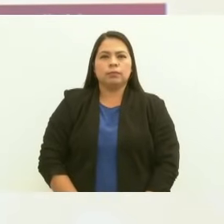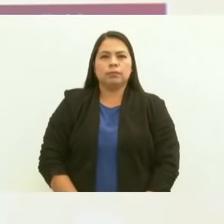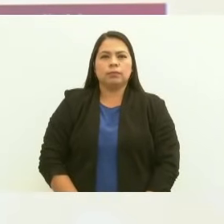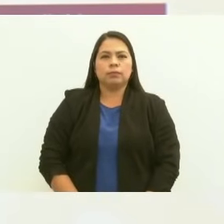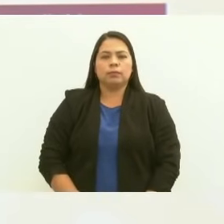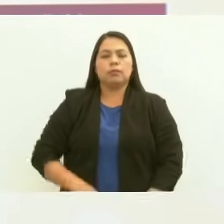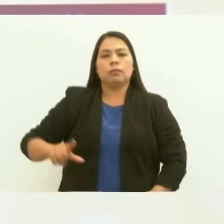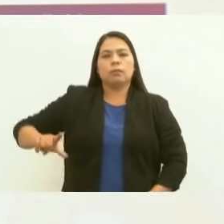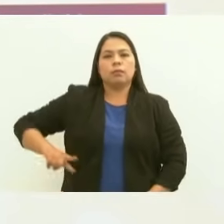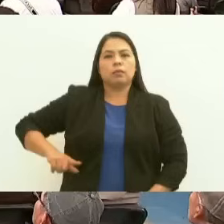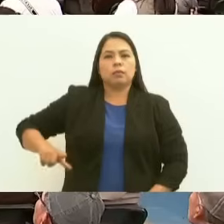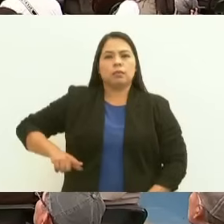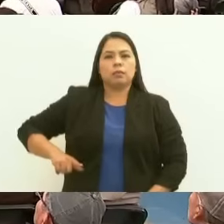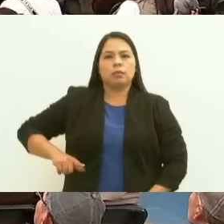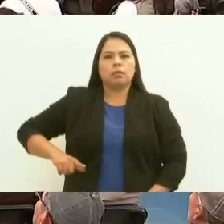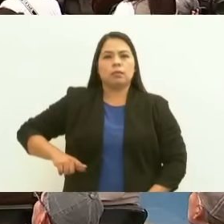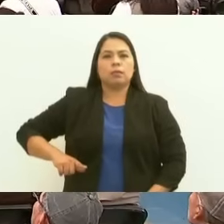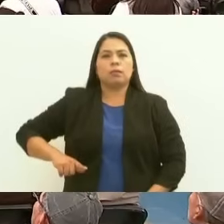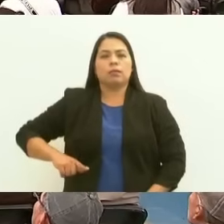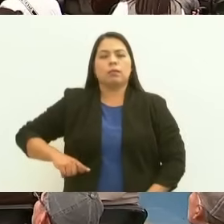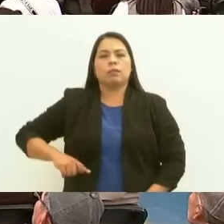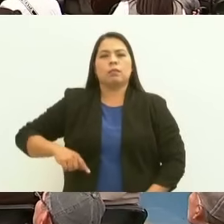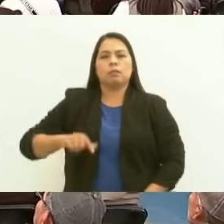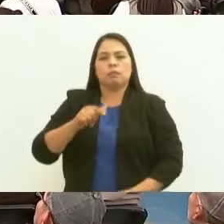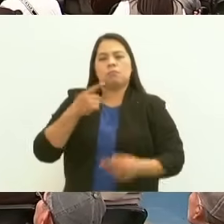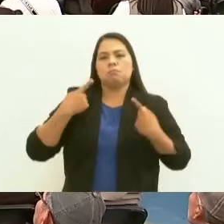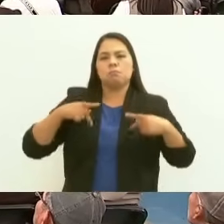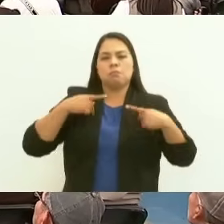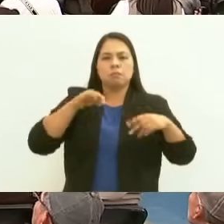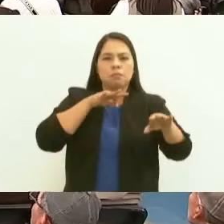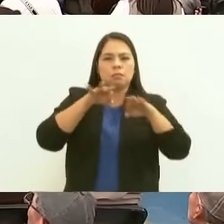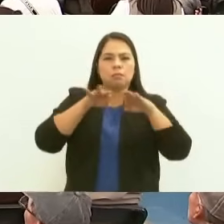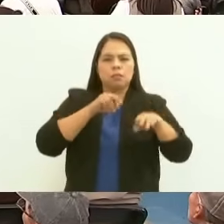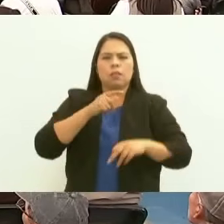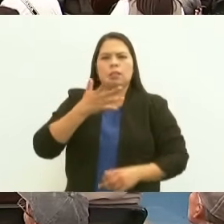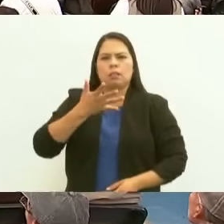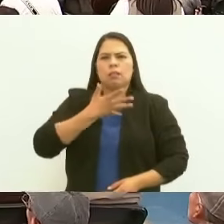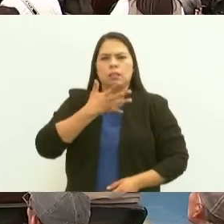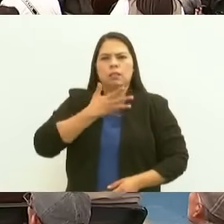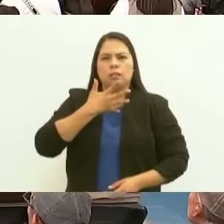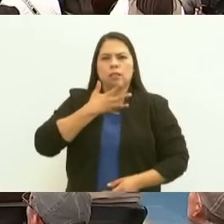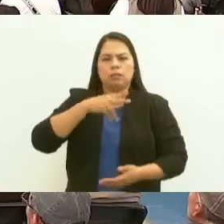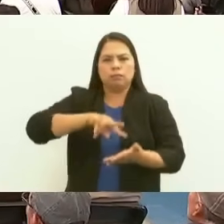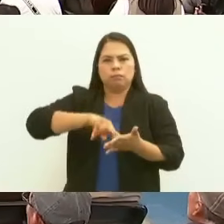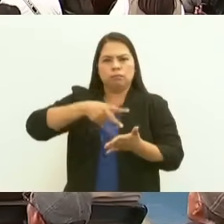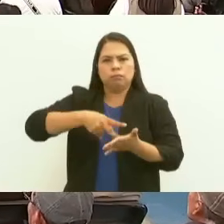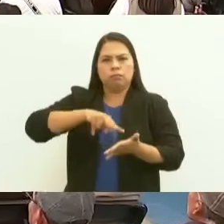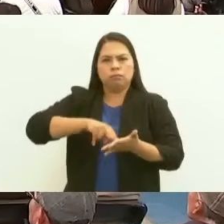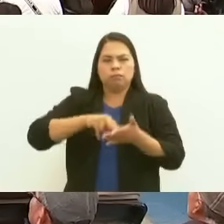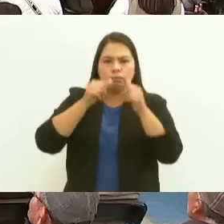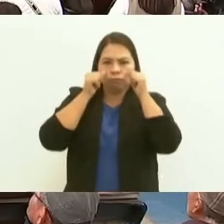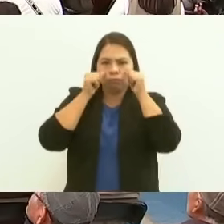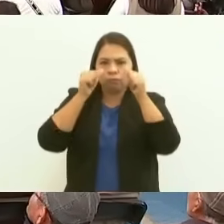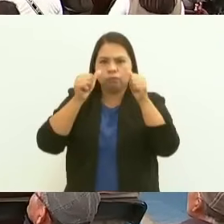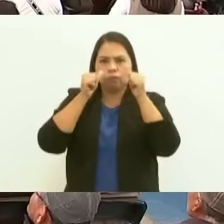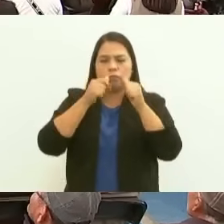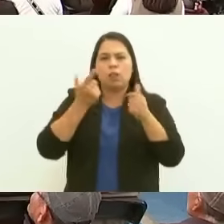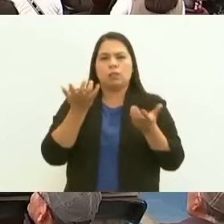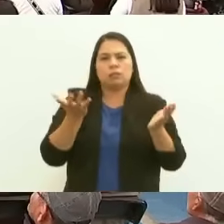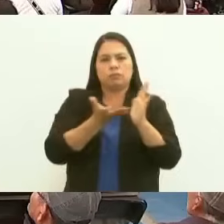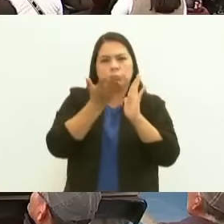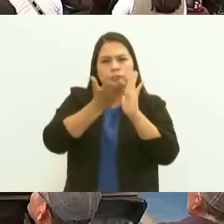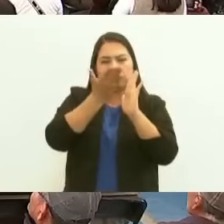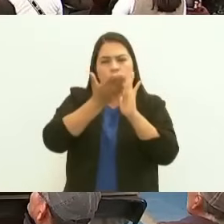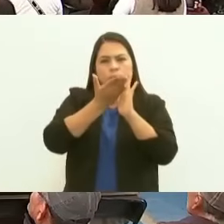El gobierno, los técnicos del estado de Durango, ya cuenta con la ingeniería básica de la planta que fue elaborada por